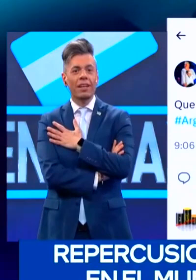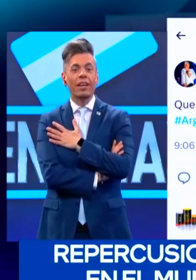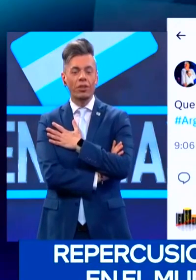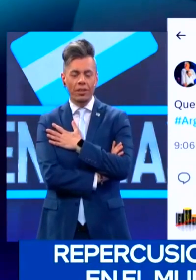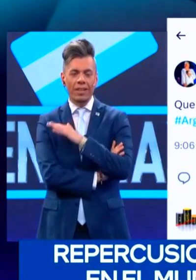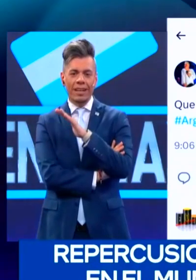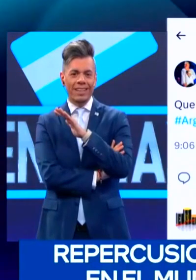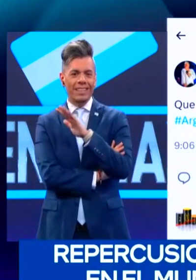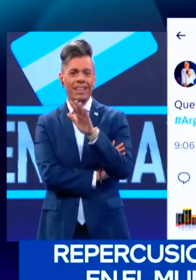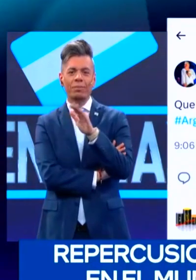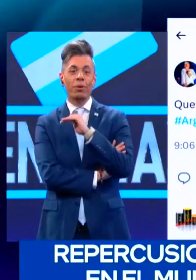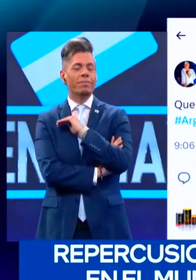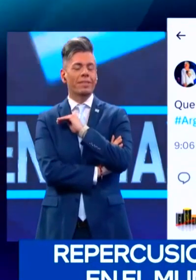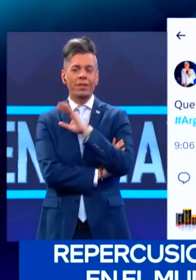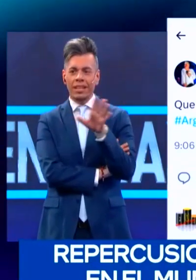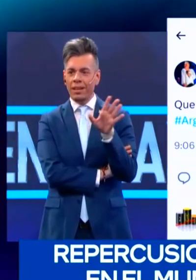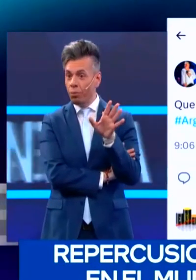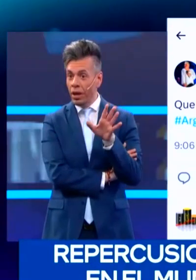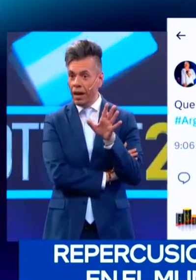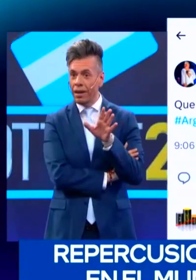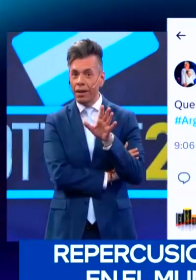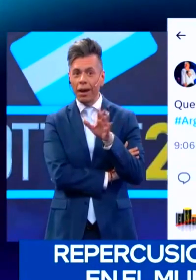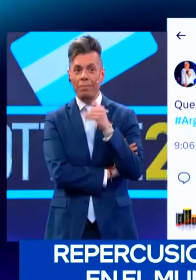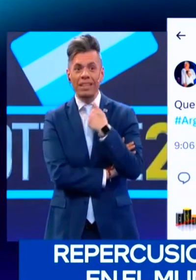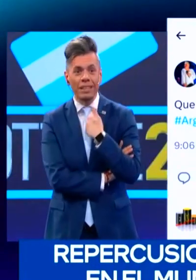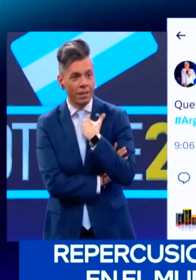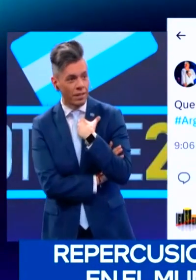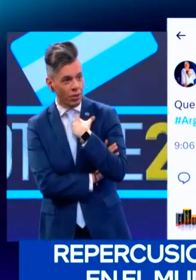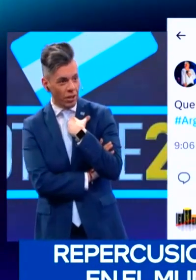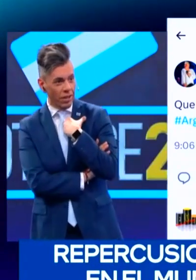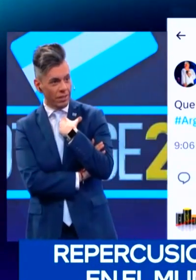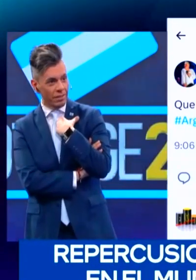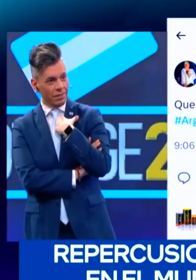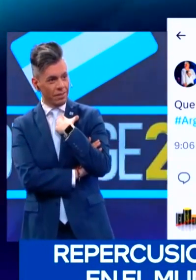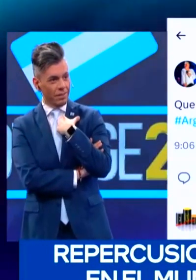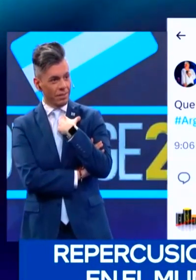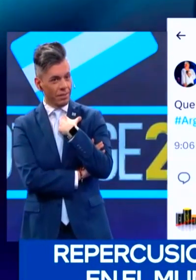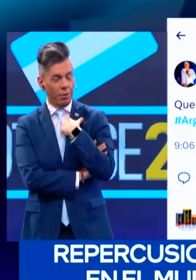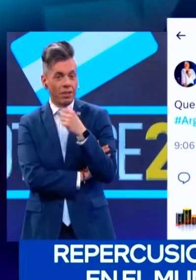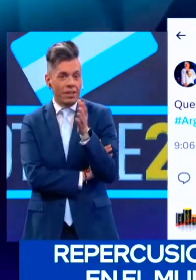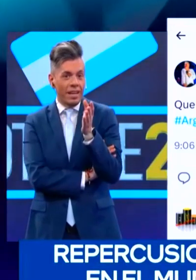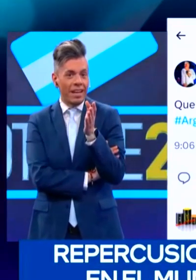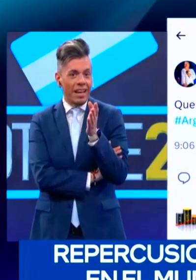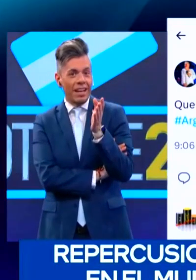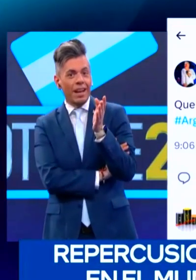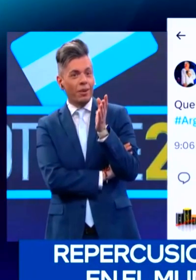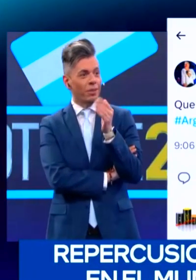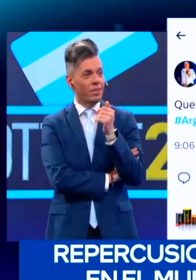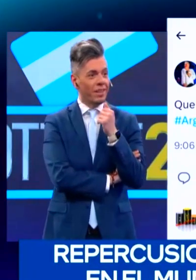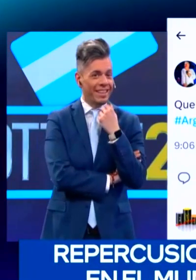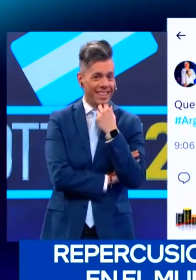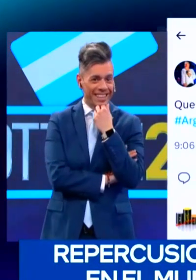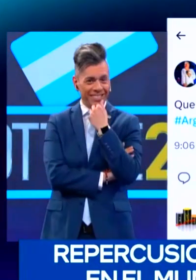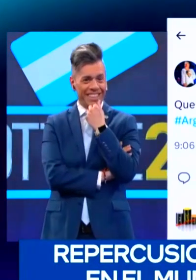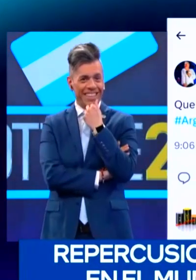es que Dios te bendiga Argentina, tipo, sálvese quien pueda. Es mi interpretación, ¿eh? Bueno. Pero tendrá que aclararlo.